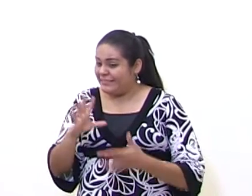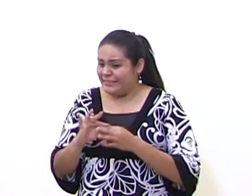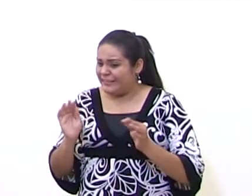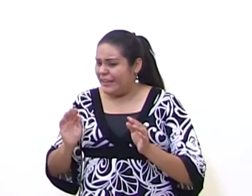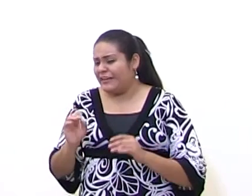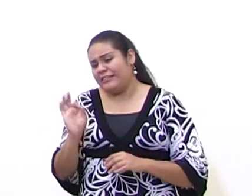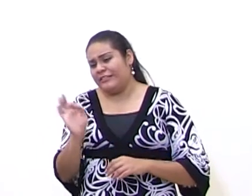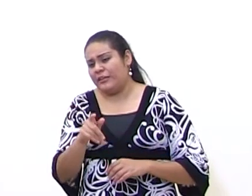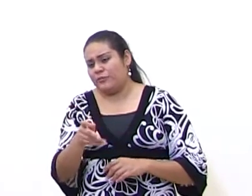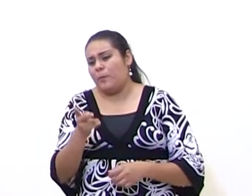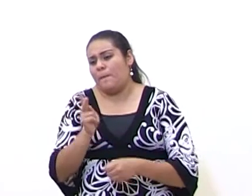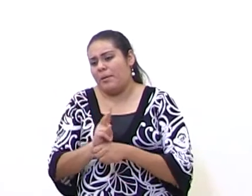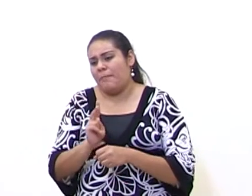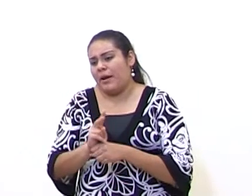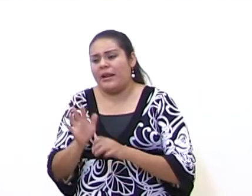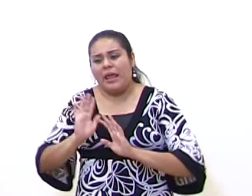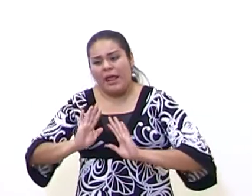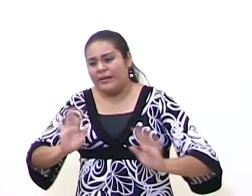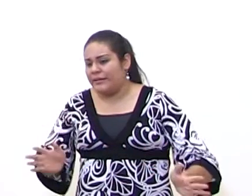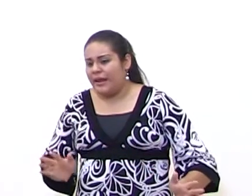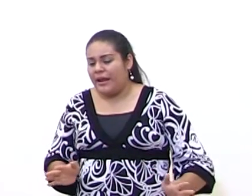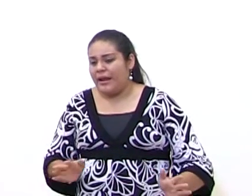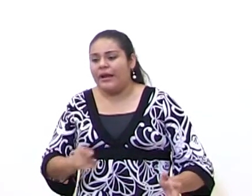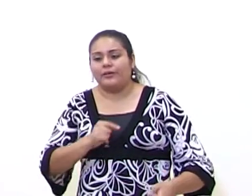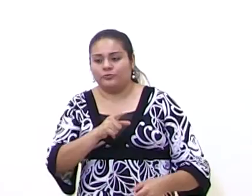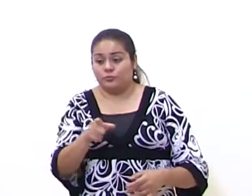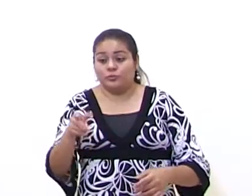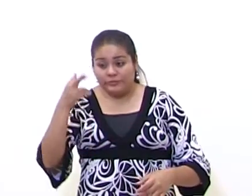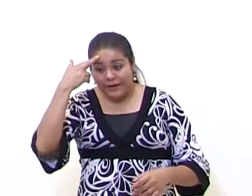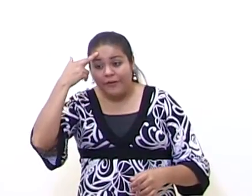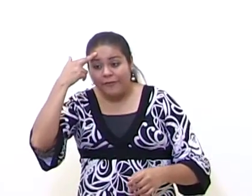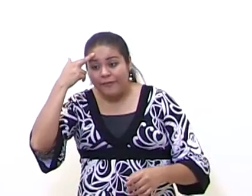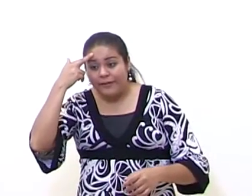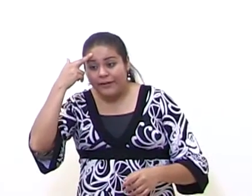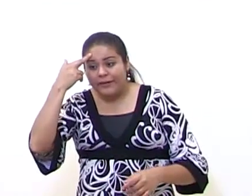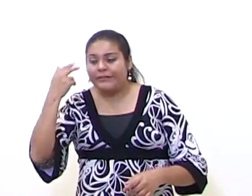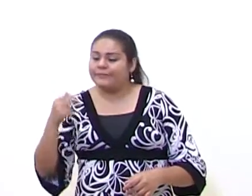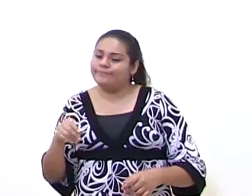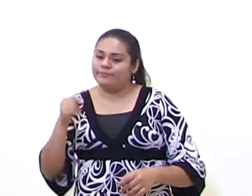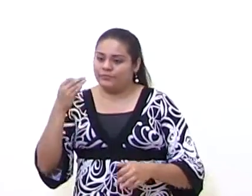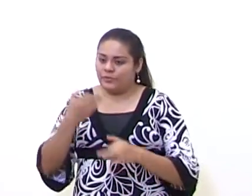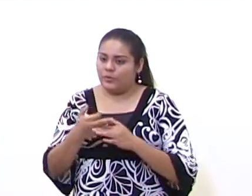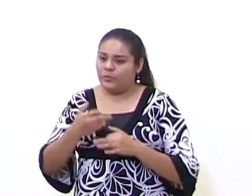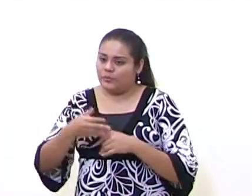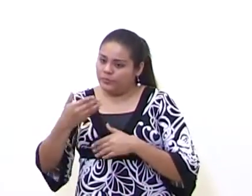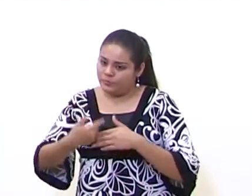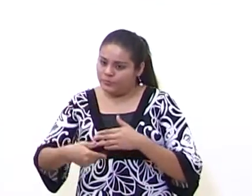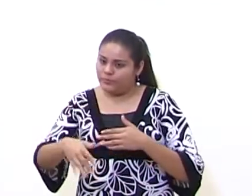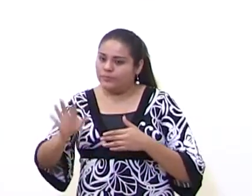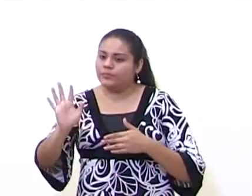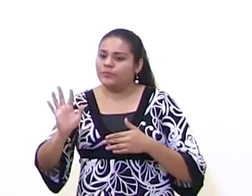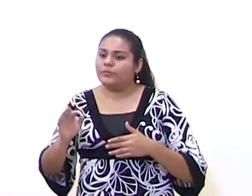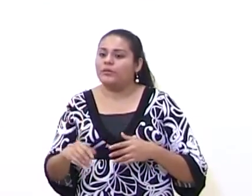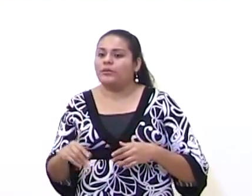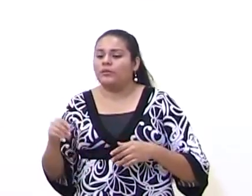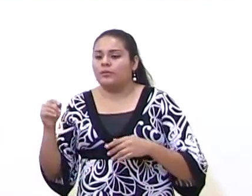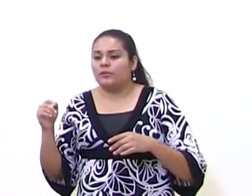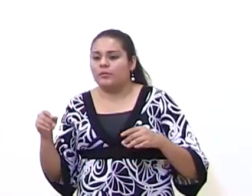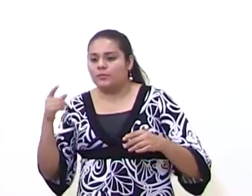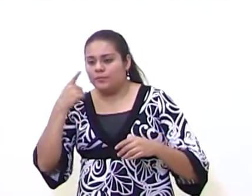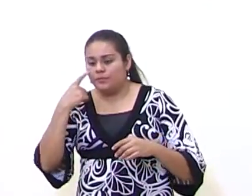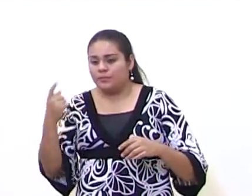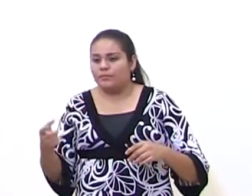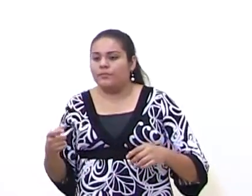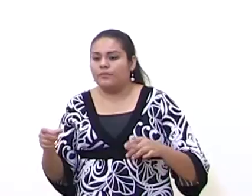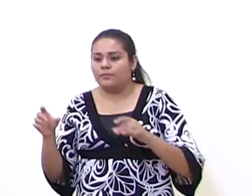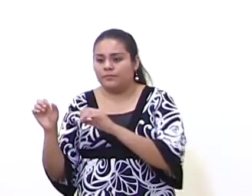están integrados, pero la esencia, eso es lo que quiero que tengas en cuenta. Entonces, ello implica desagregar, tenerlo